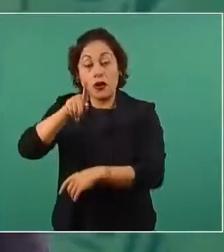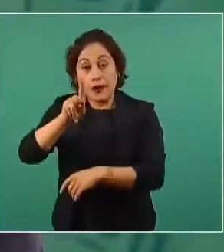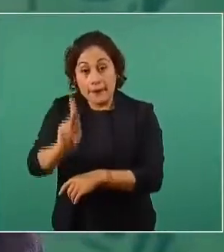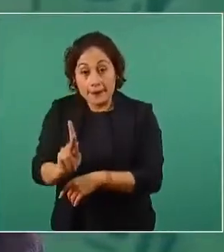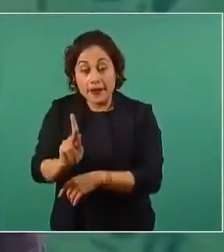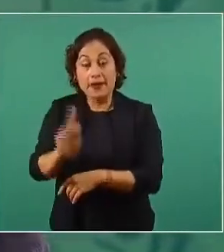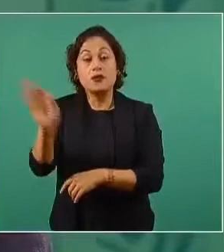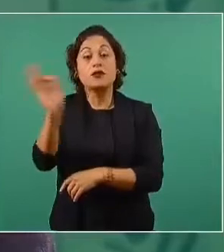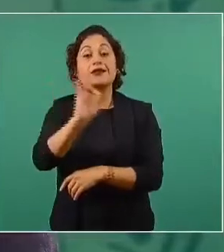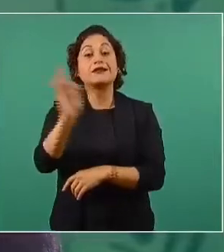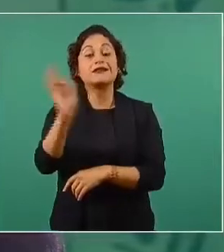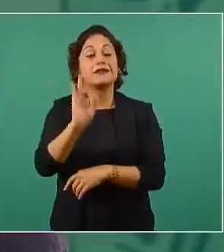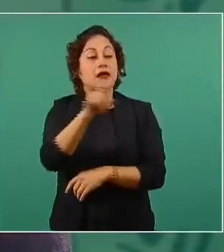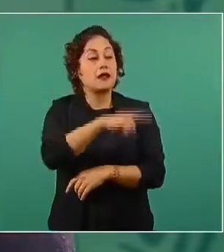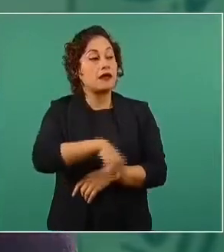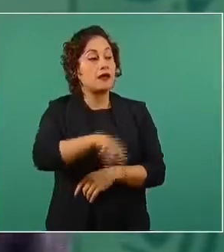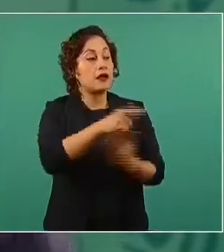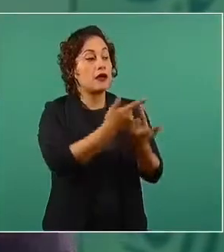abiertamente